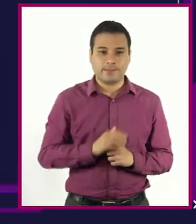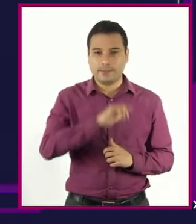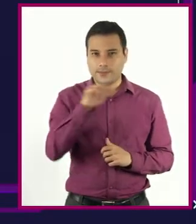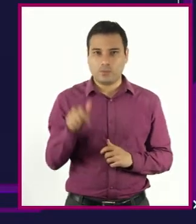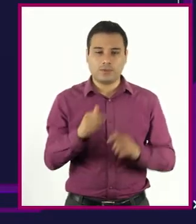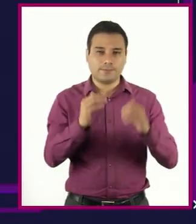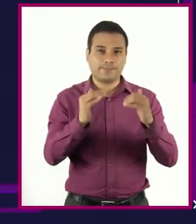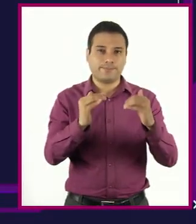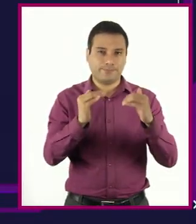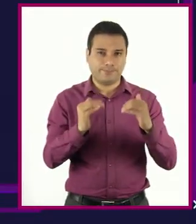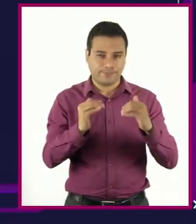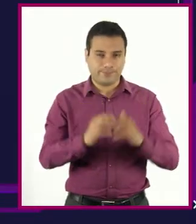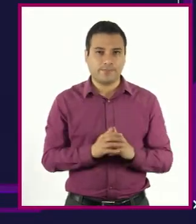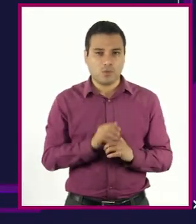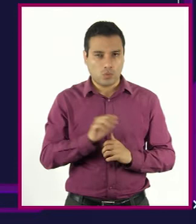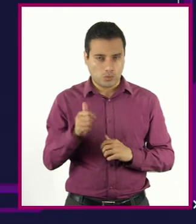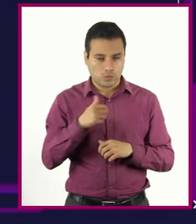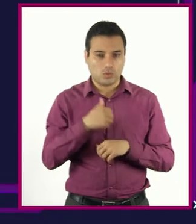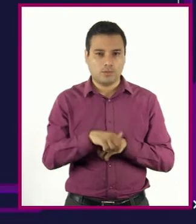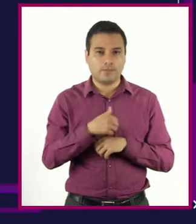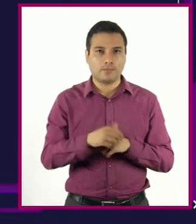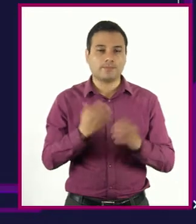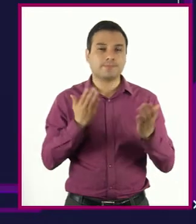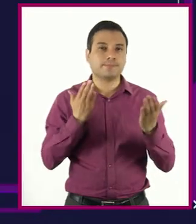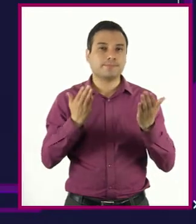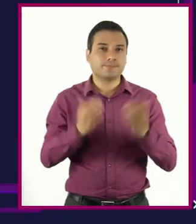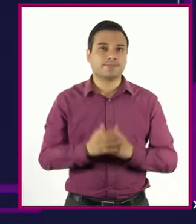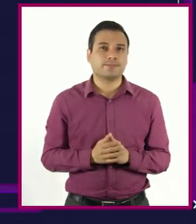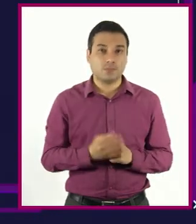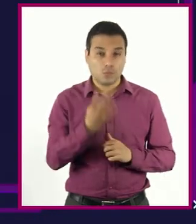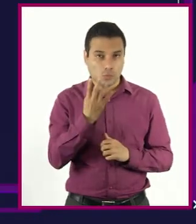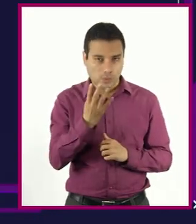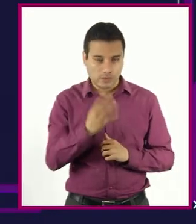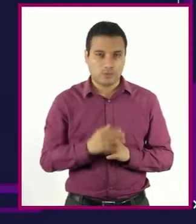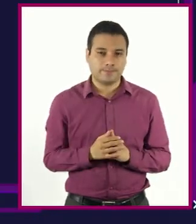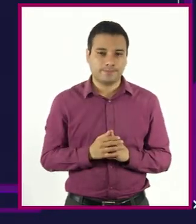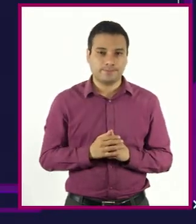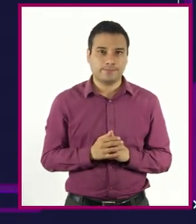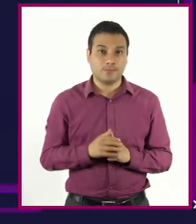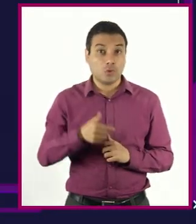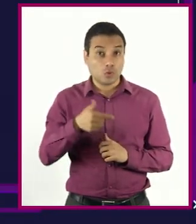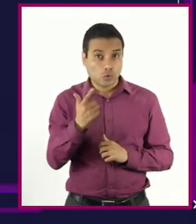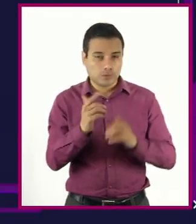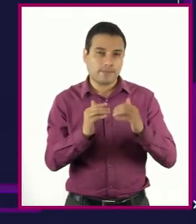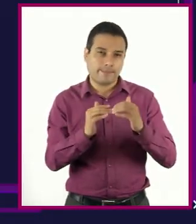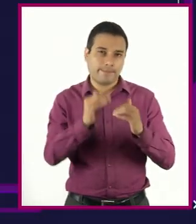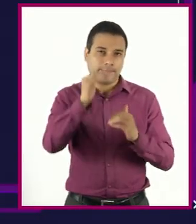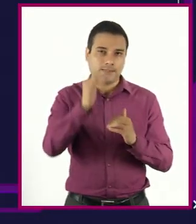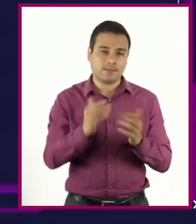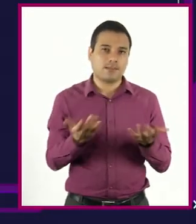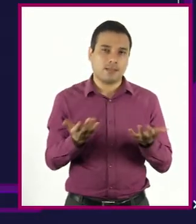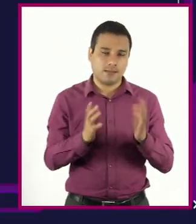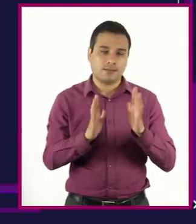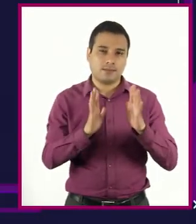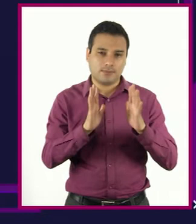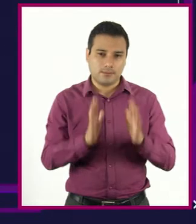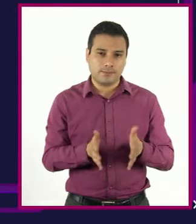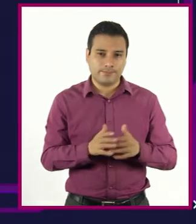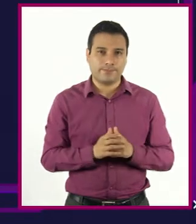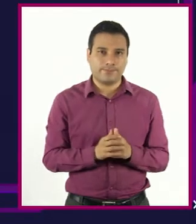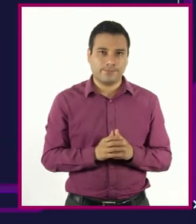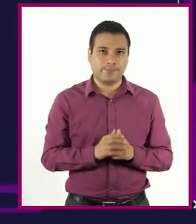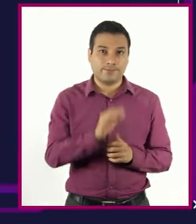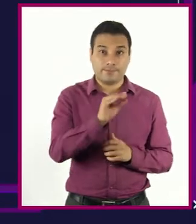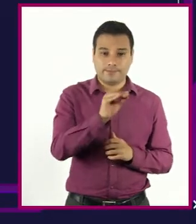se compara con el siguiente número, que es 4. Y como 12 es mayor que 4, se intercambian y